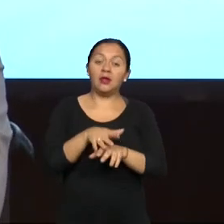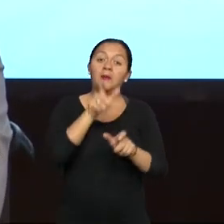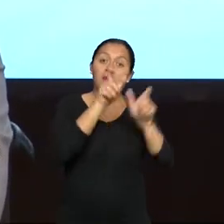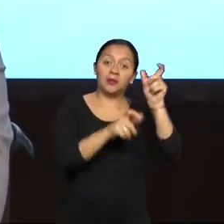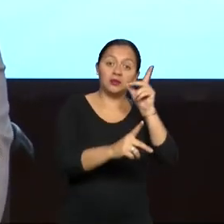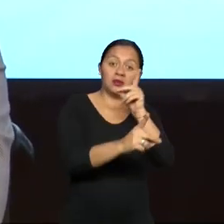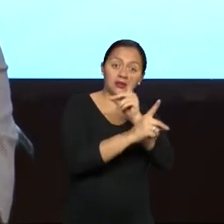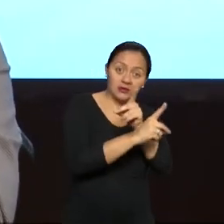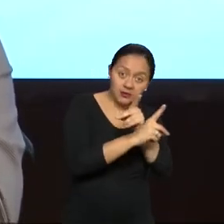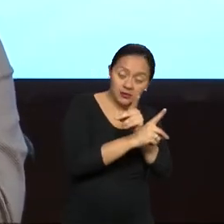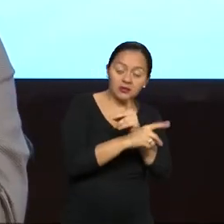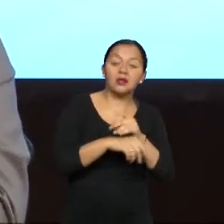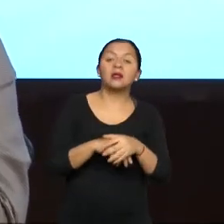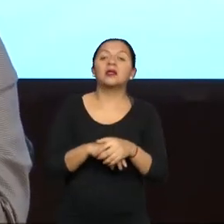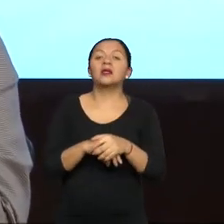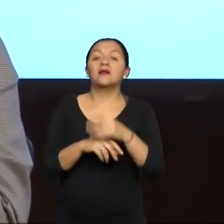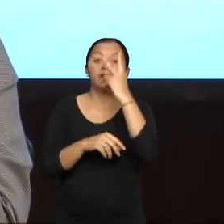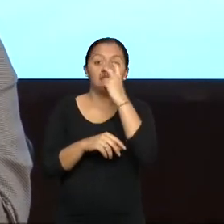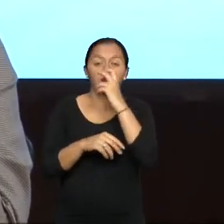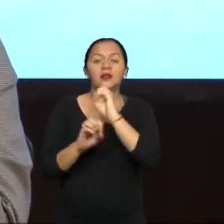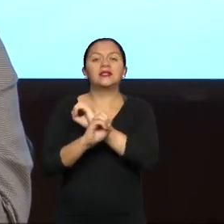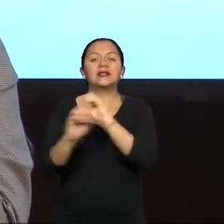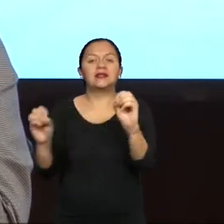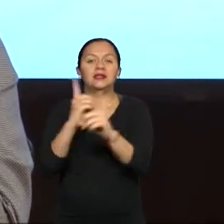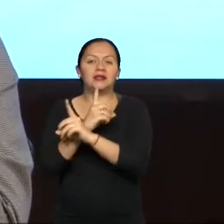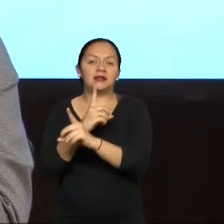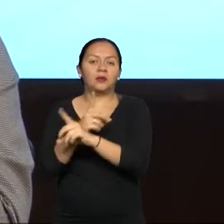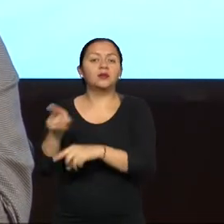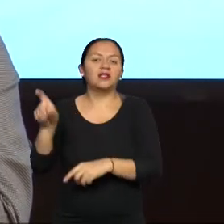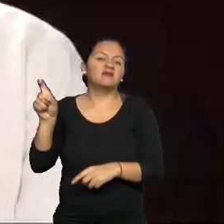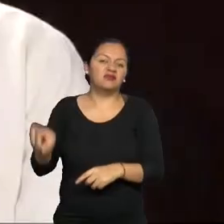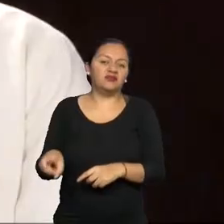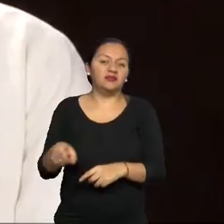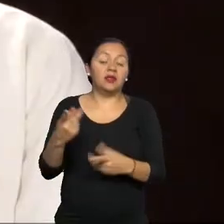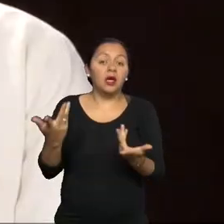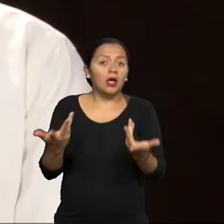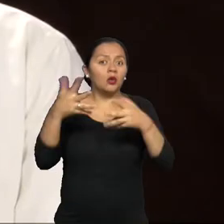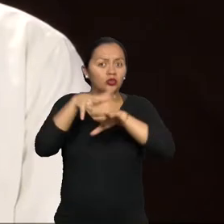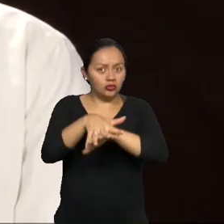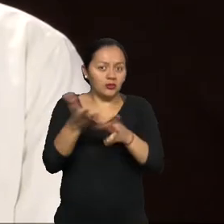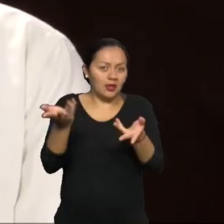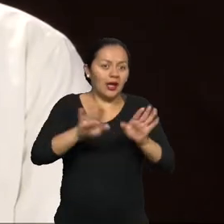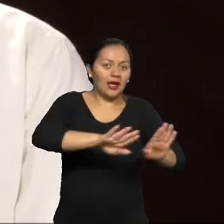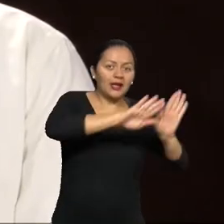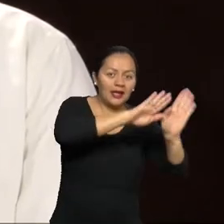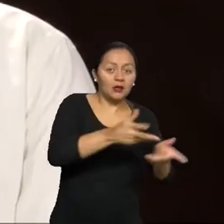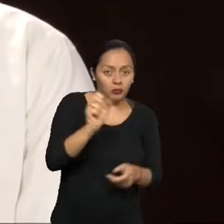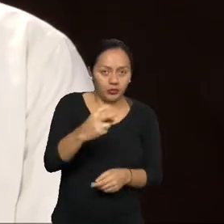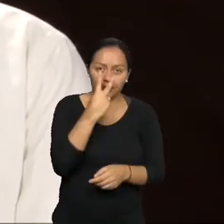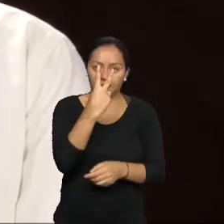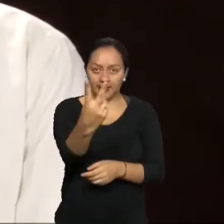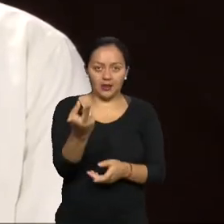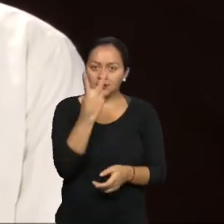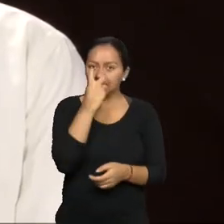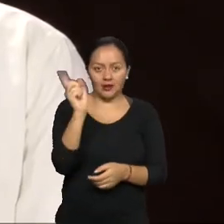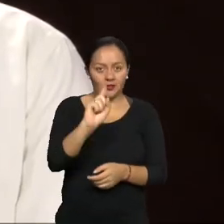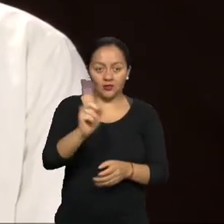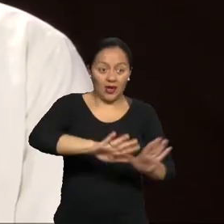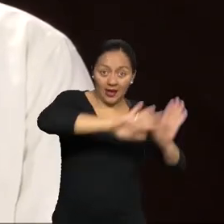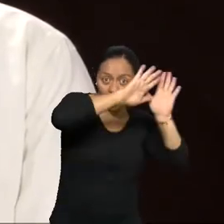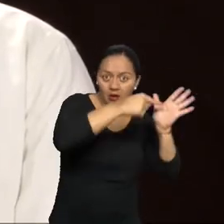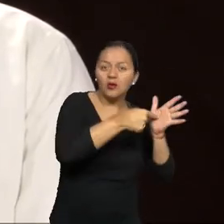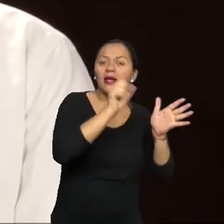discapacidad visual y sin discapacidad visual. Es incluyente también porque el arquero sí puede ver, el técnico,